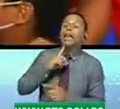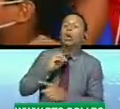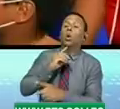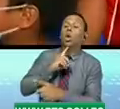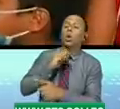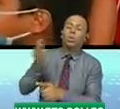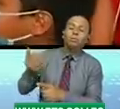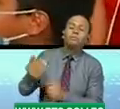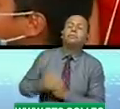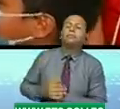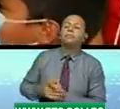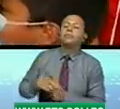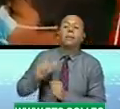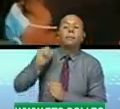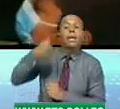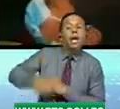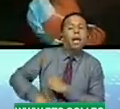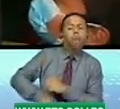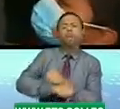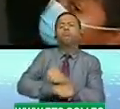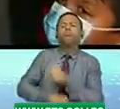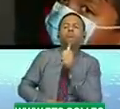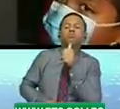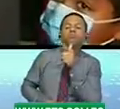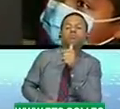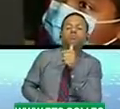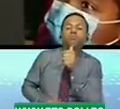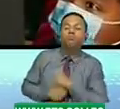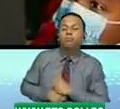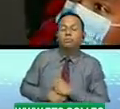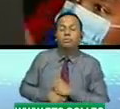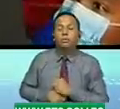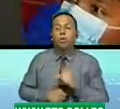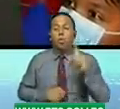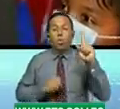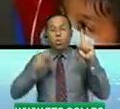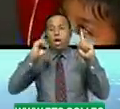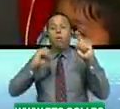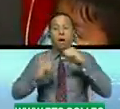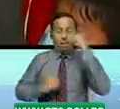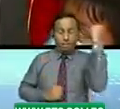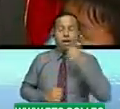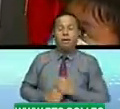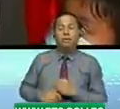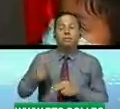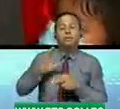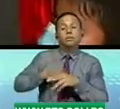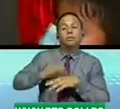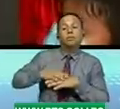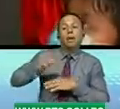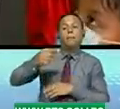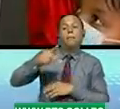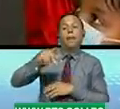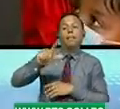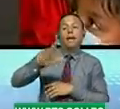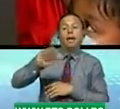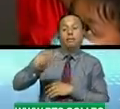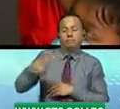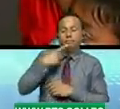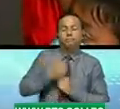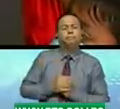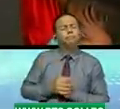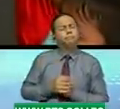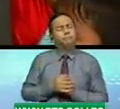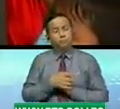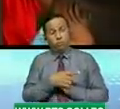El tío del bebé. A ver, ¿quién mete ese gol? Pues va, 1-0 con gol de Plata. Perfecto. ¿Pudo ver alguna de sus